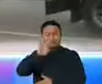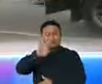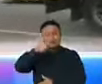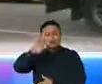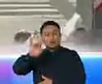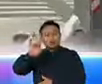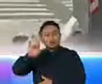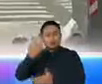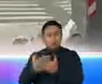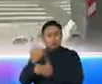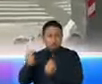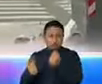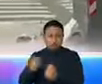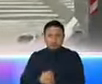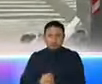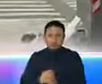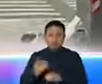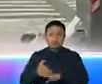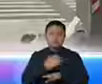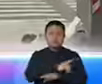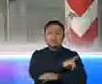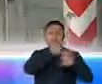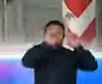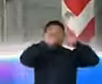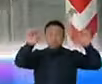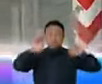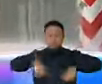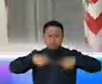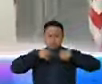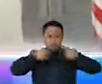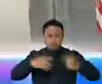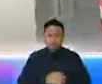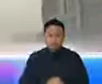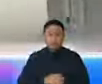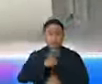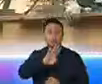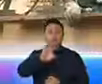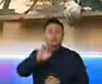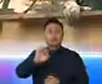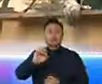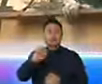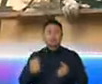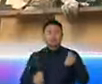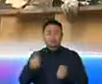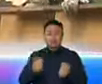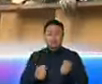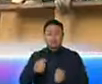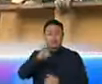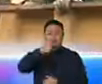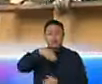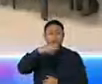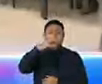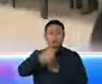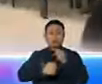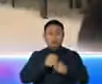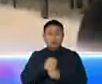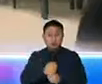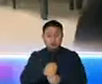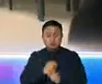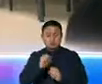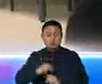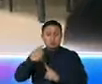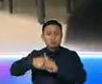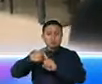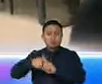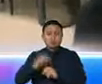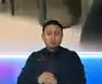Sin embargo, hace pocos días la empresa metropolitana anunció el alquiler de 40 recolectores por los próximos 4 años. Decisión que preocupa